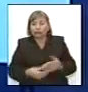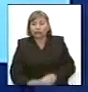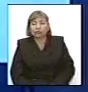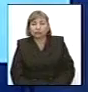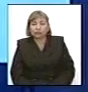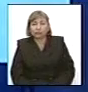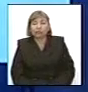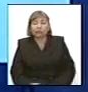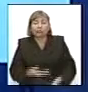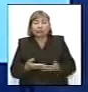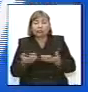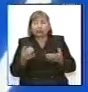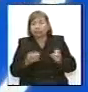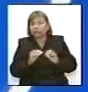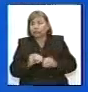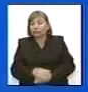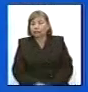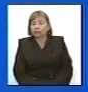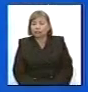todos los detalles.